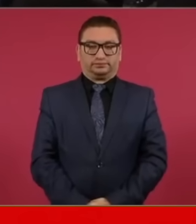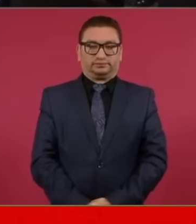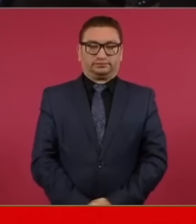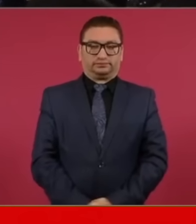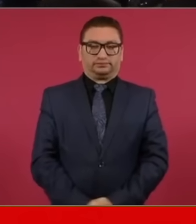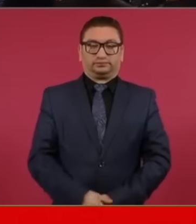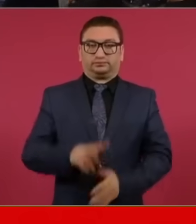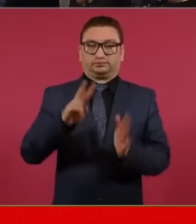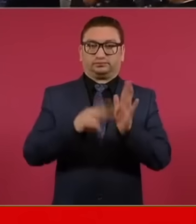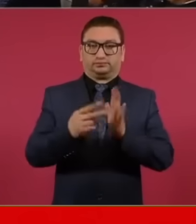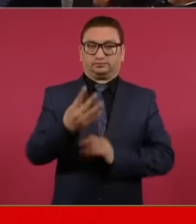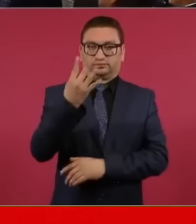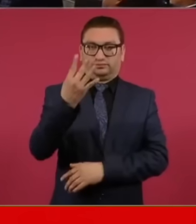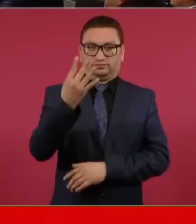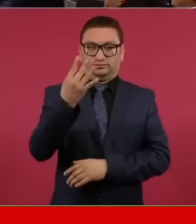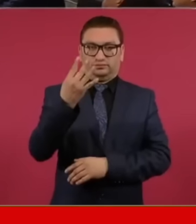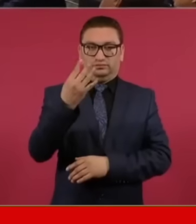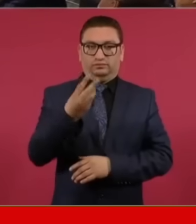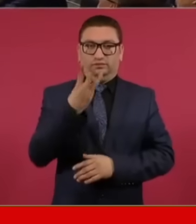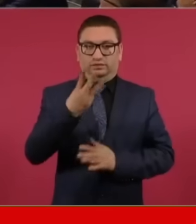Esto es 2004,